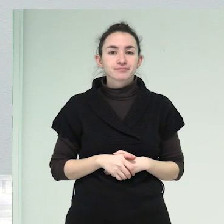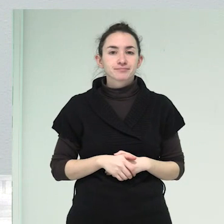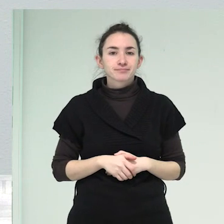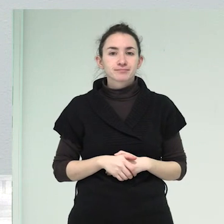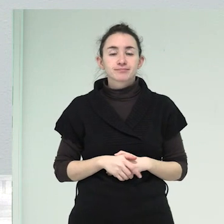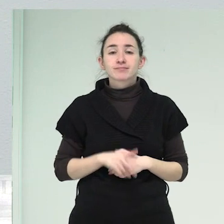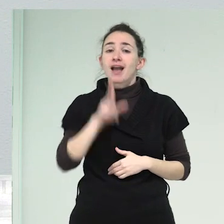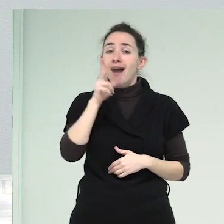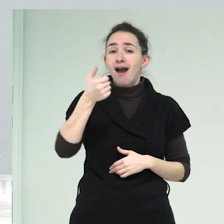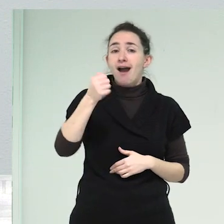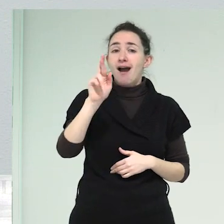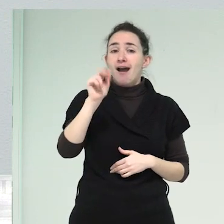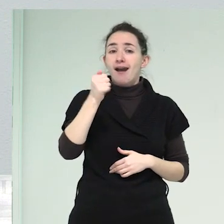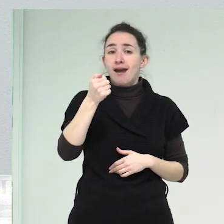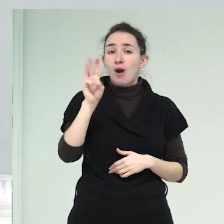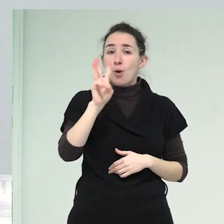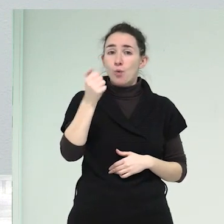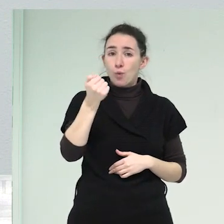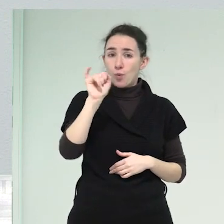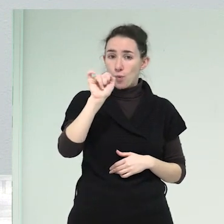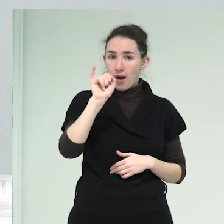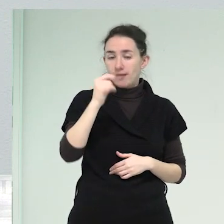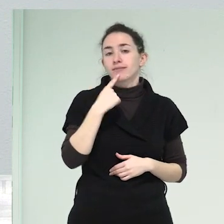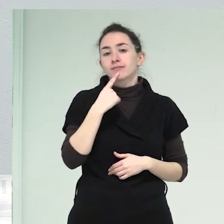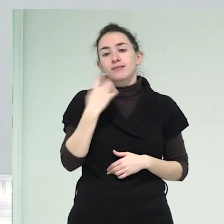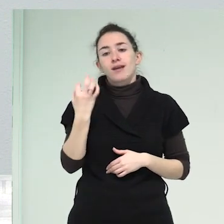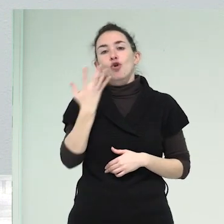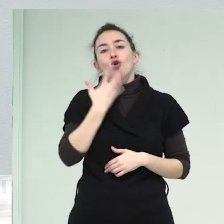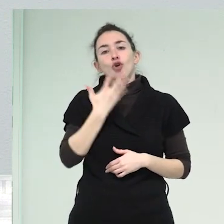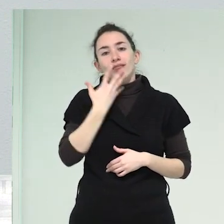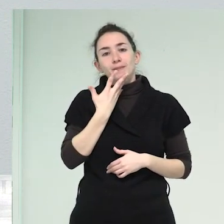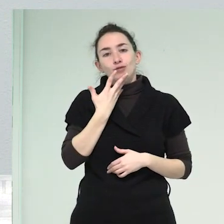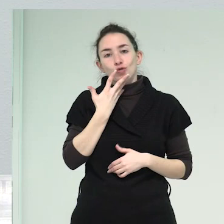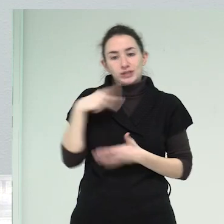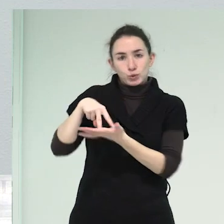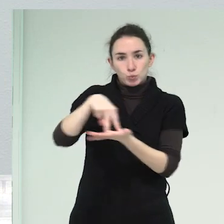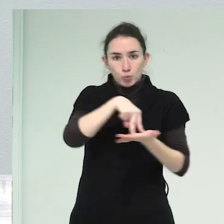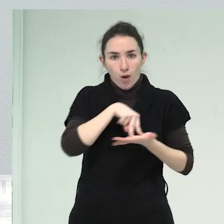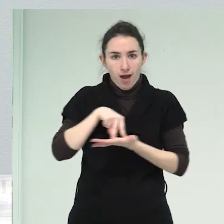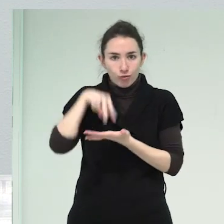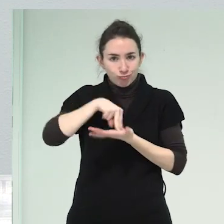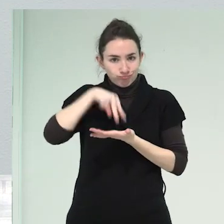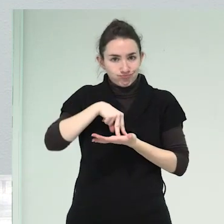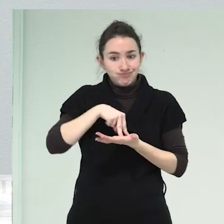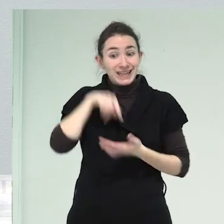Donna Haraway nos habla de conocimientos situados. Y esos conocimientos situados,